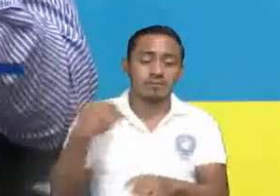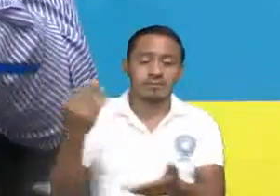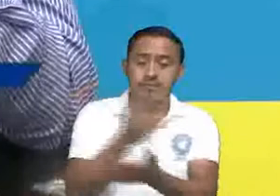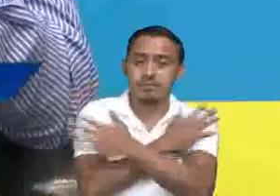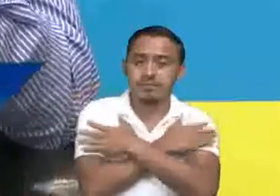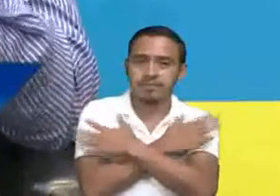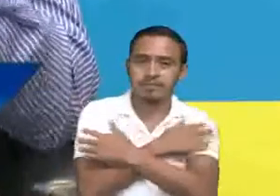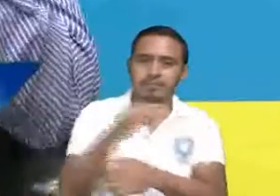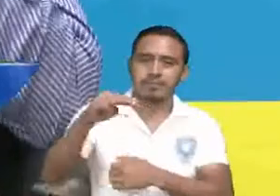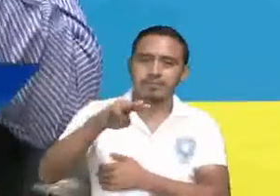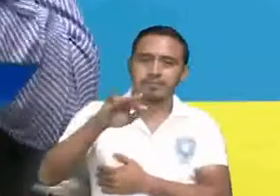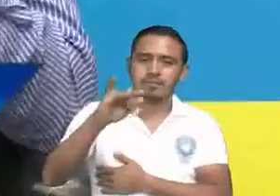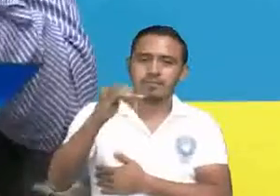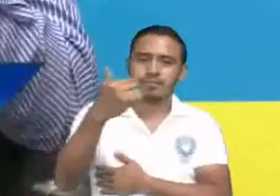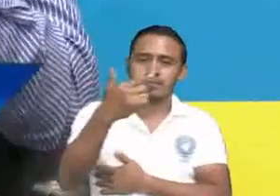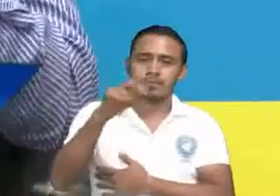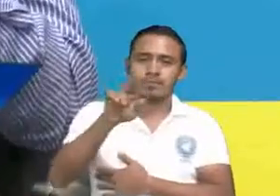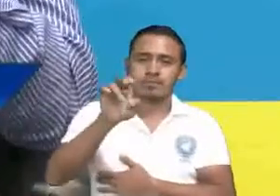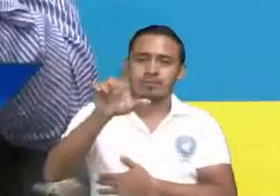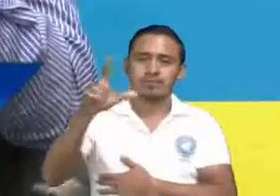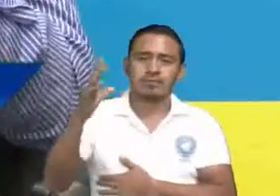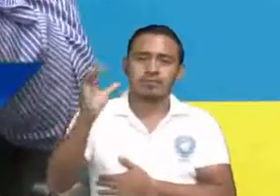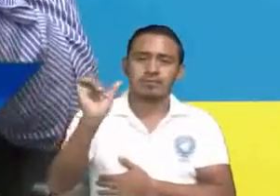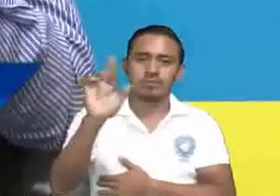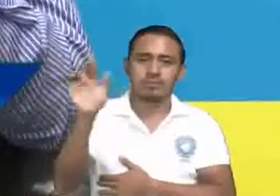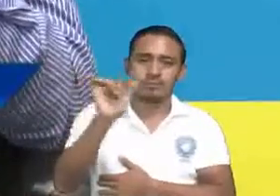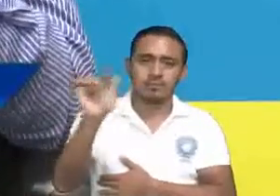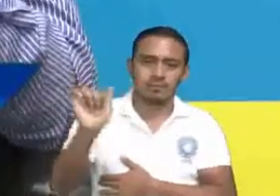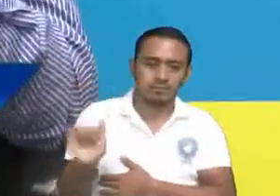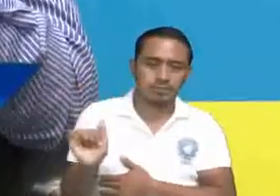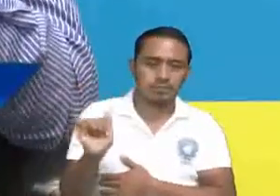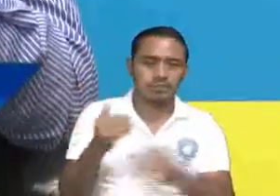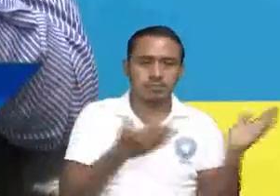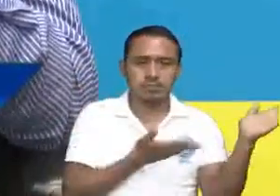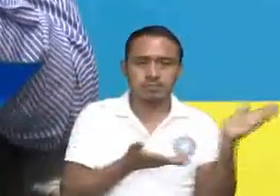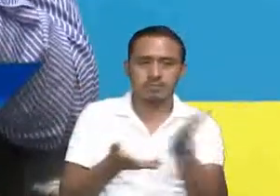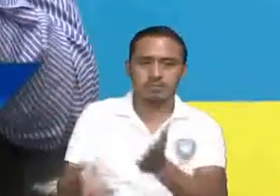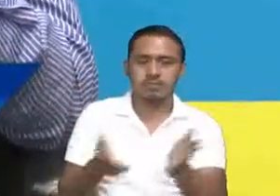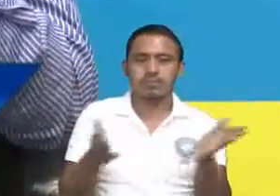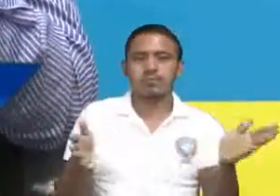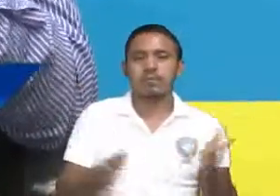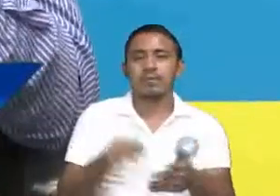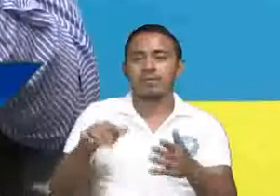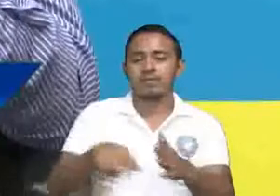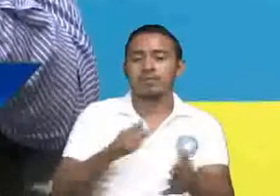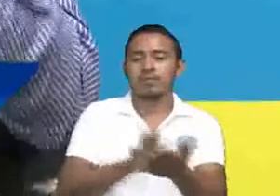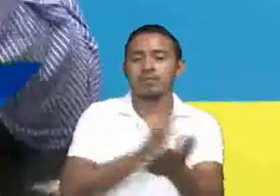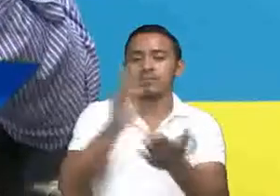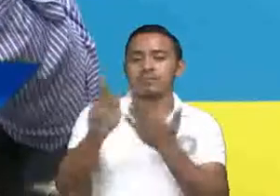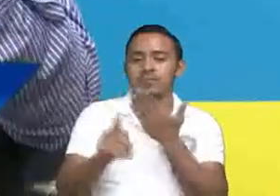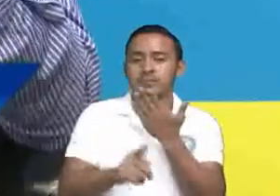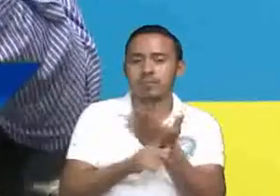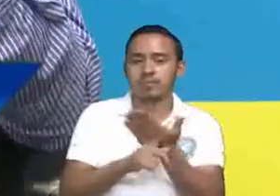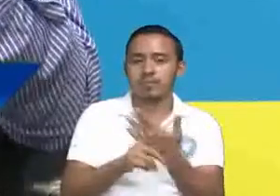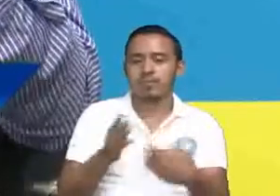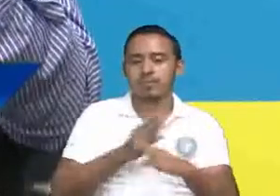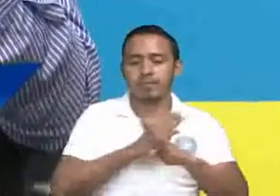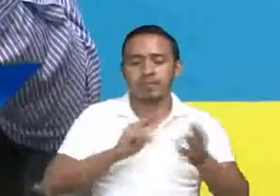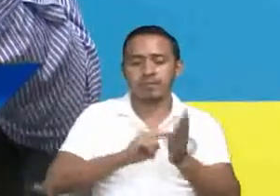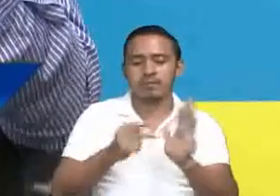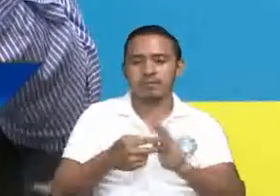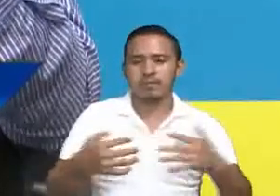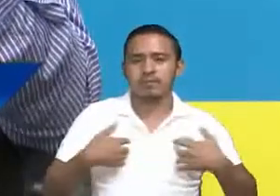Miguel Carranza Mena y les doy la bienvenida a un programa más de Prevenir es Salud. Hoy vamos a tocar un tema